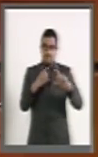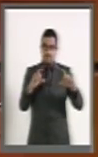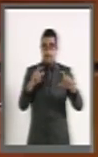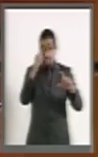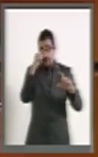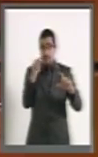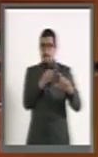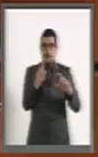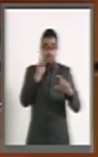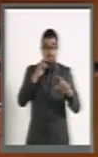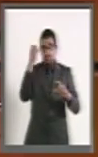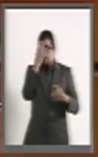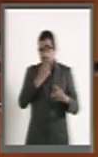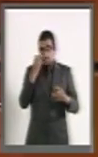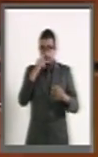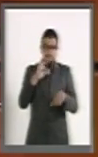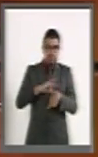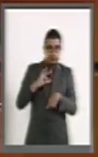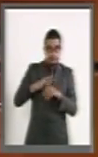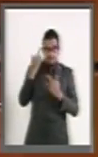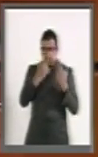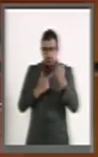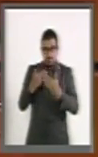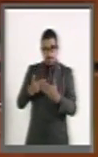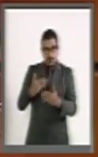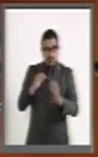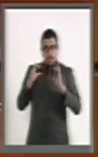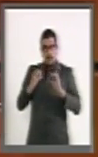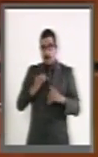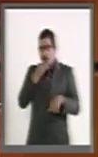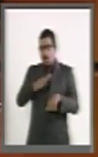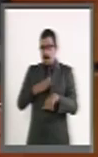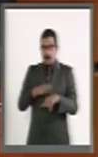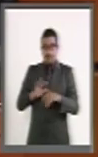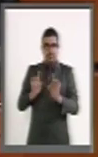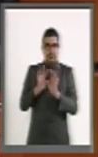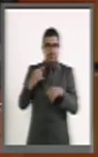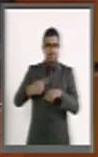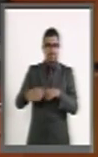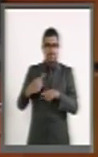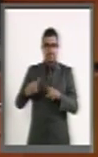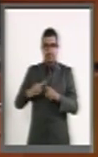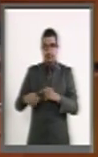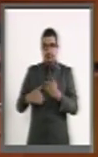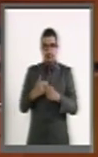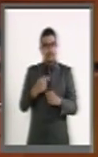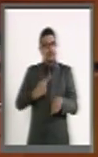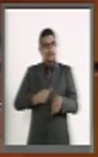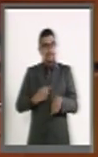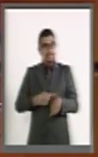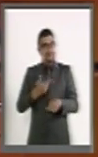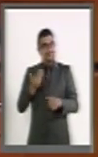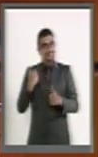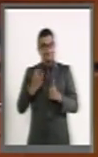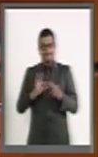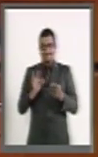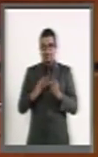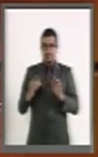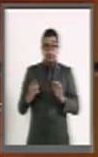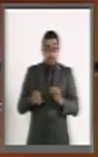de pruebas clínicas y acciones de prevención de complicaciones derivadas de los padecimientos en el primer nivel de